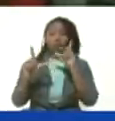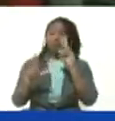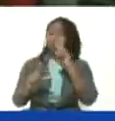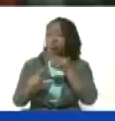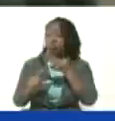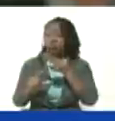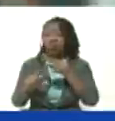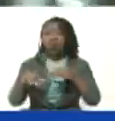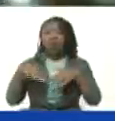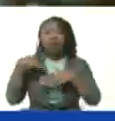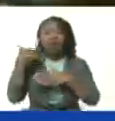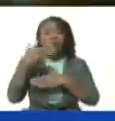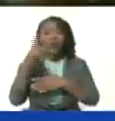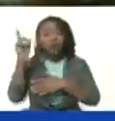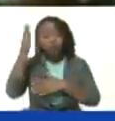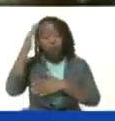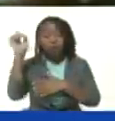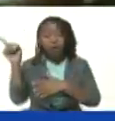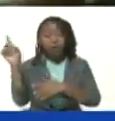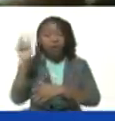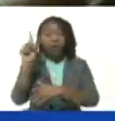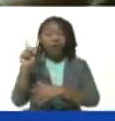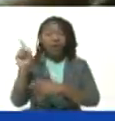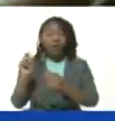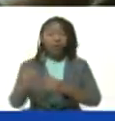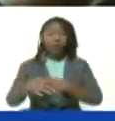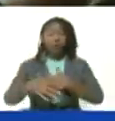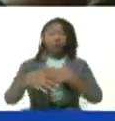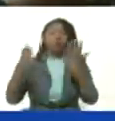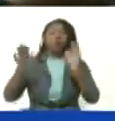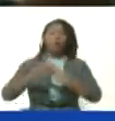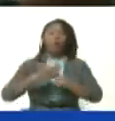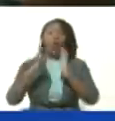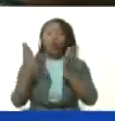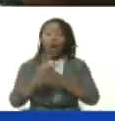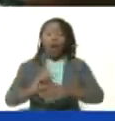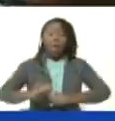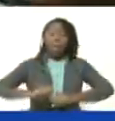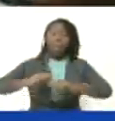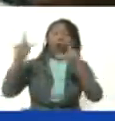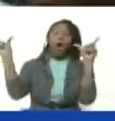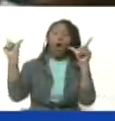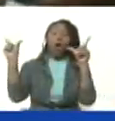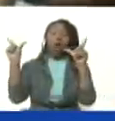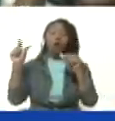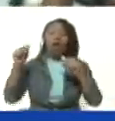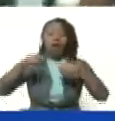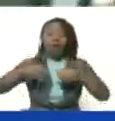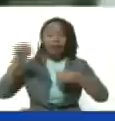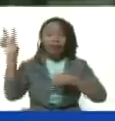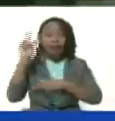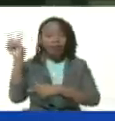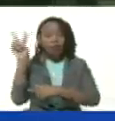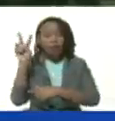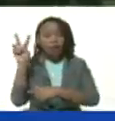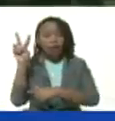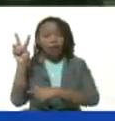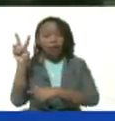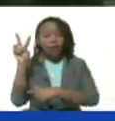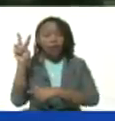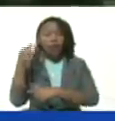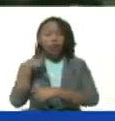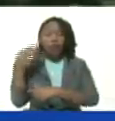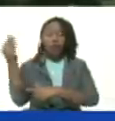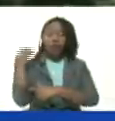Luego se supo que eran venezolanos y ha sido un escándalo mundial. Y el Estado venezolano ha sido